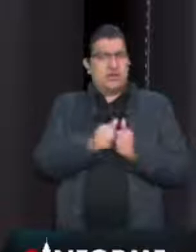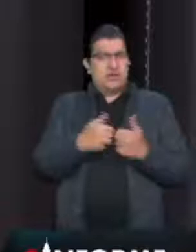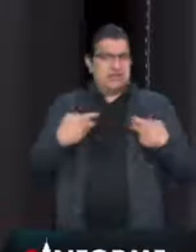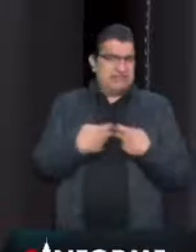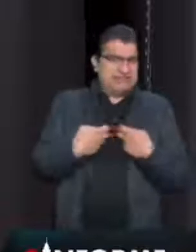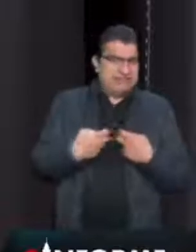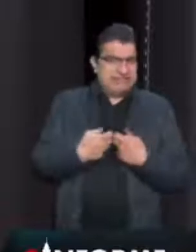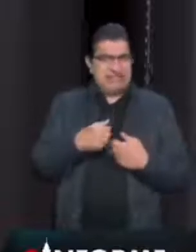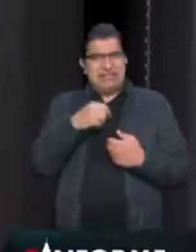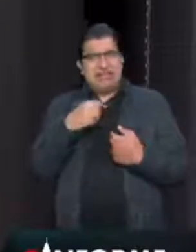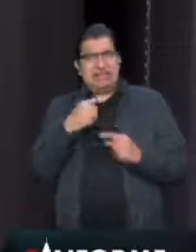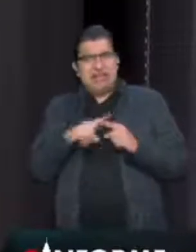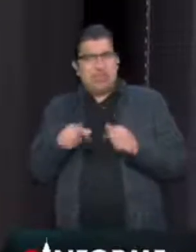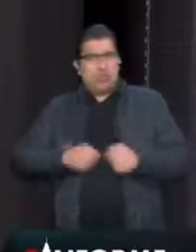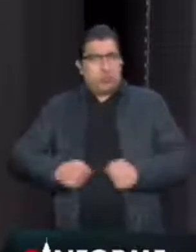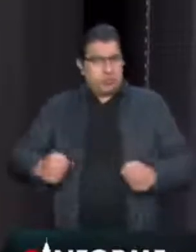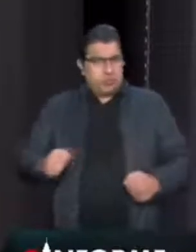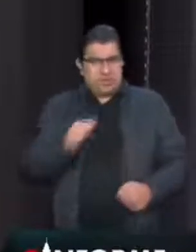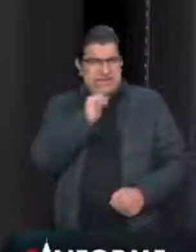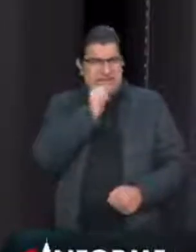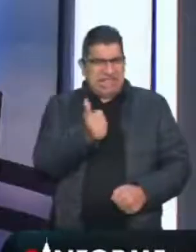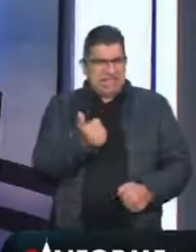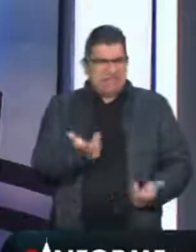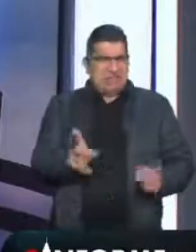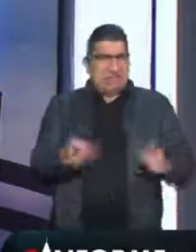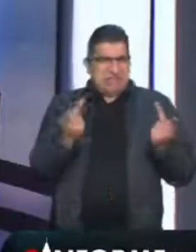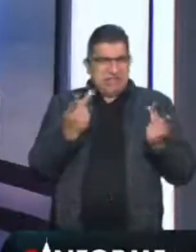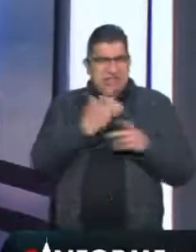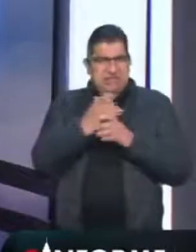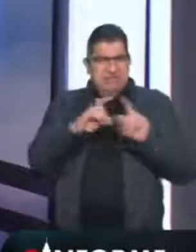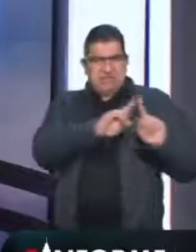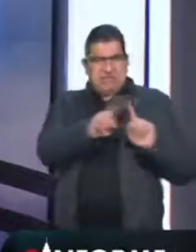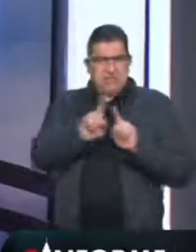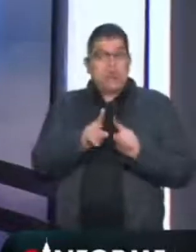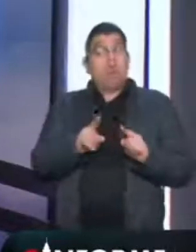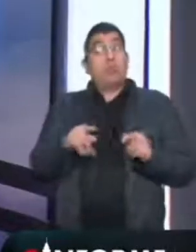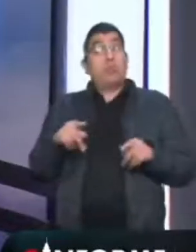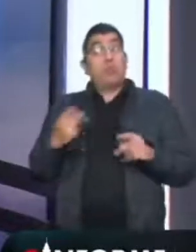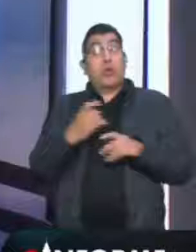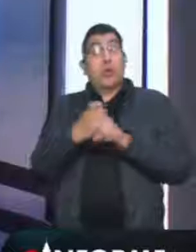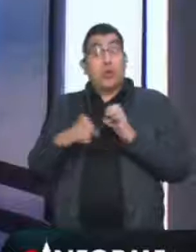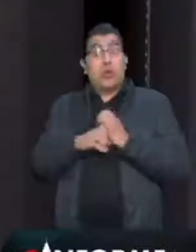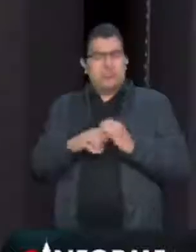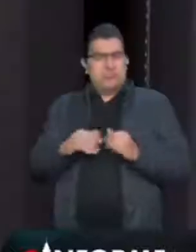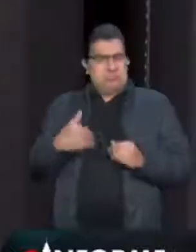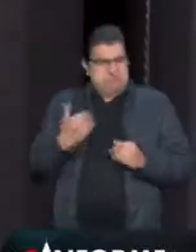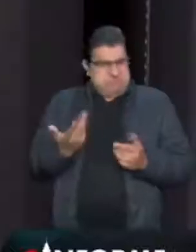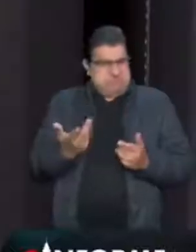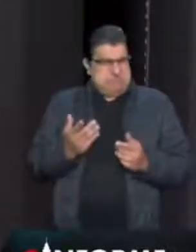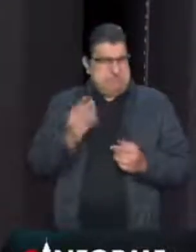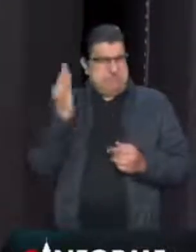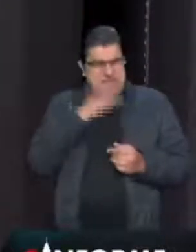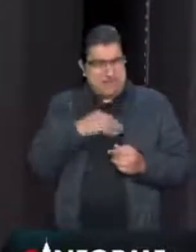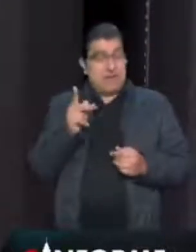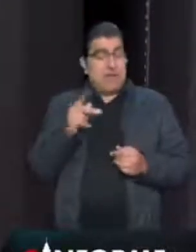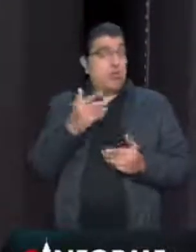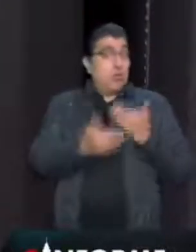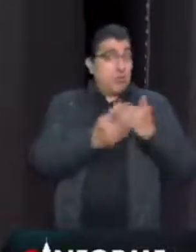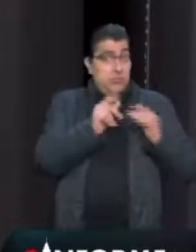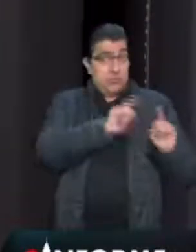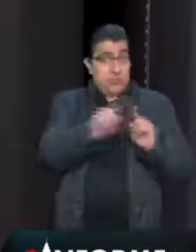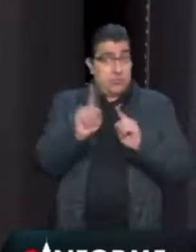estrés, contra la obesidad, o productos milagros, pero también servicios. Entonces,